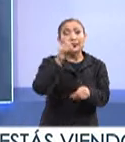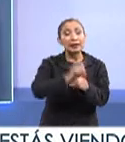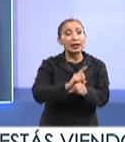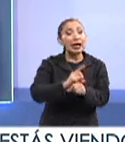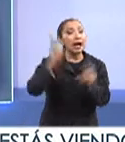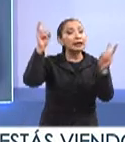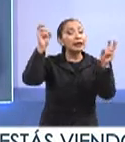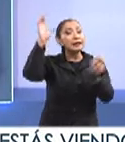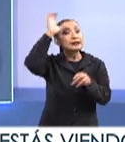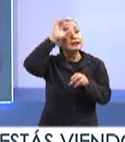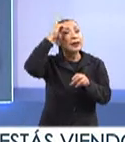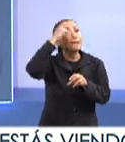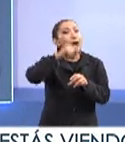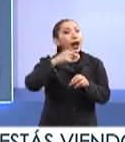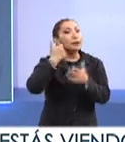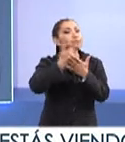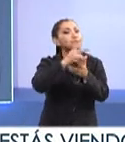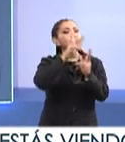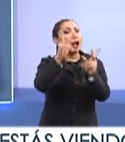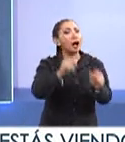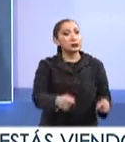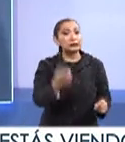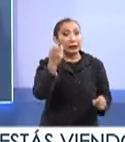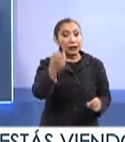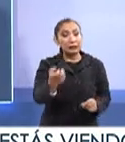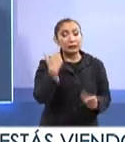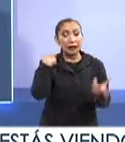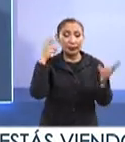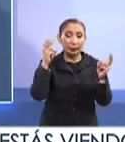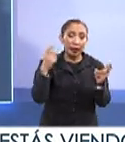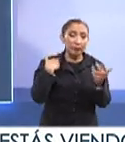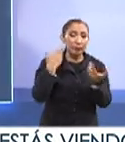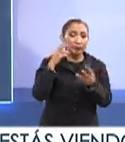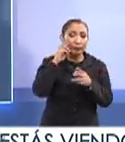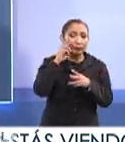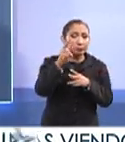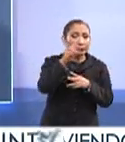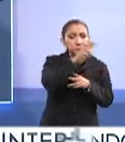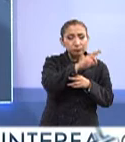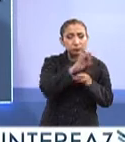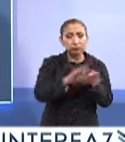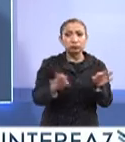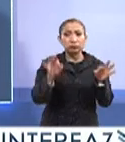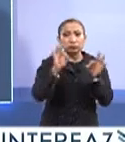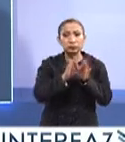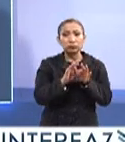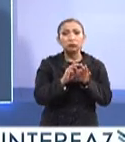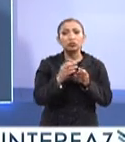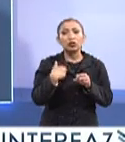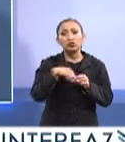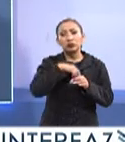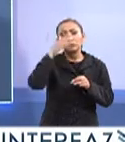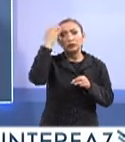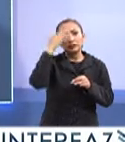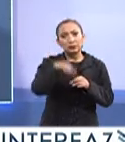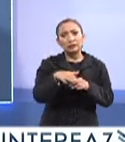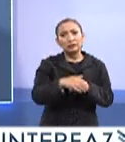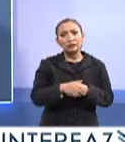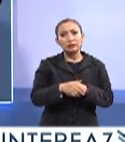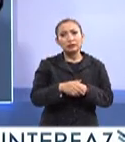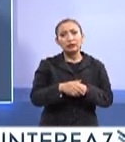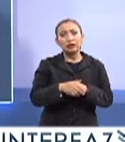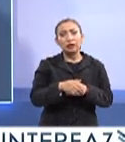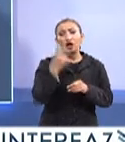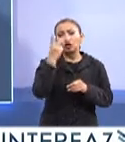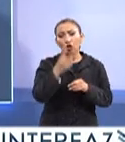de la Ciencia para la Paz. Y este concepto y este tema y esta visualización es muy importante. Sabemos que después de las